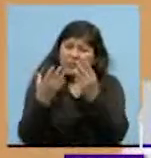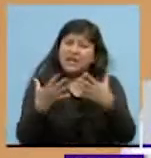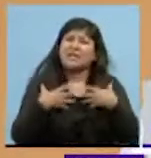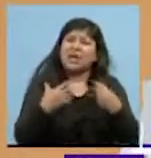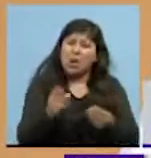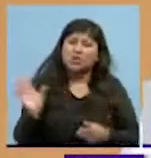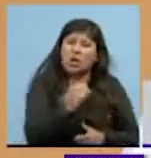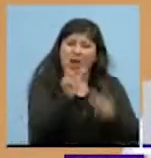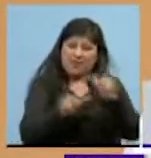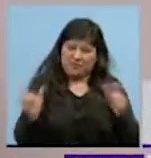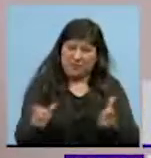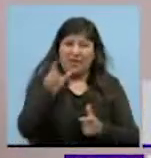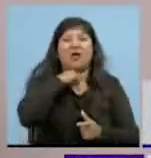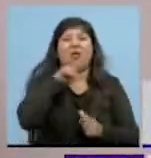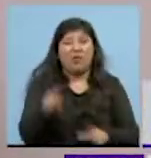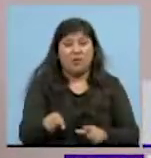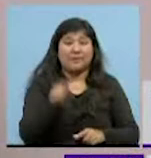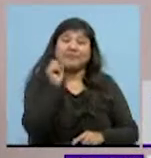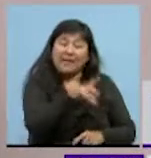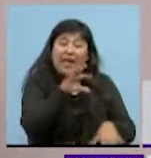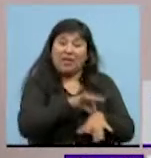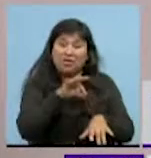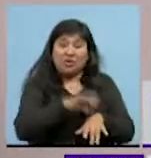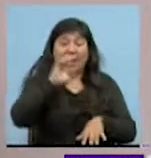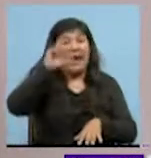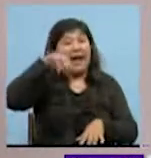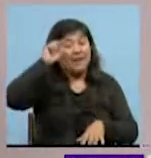doctora Carmen Labadén es la responsable de la salud en